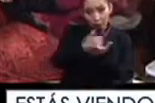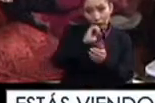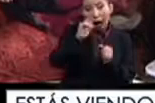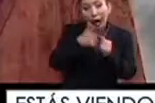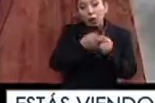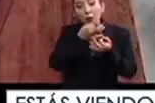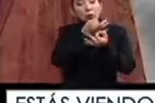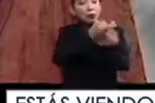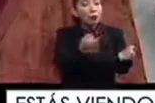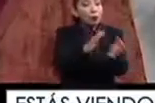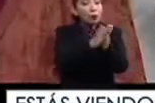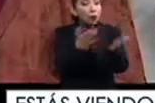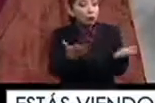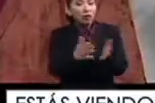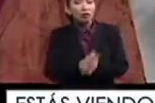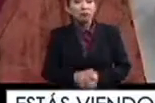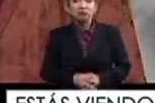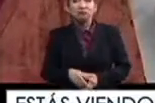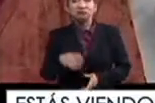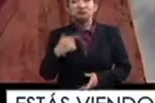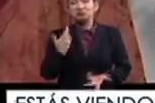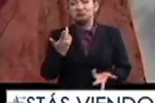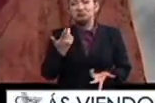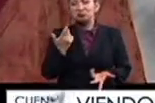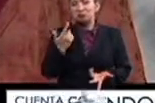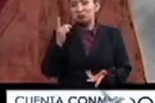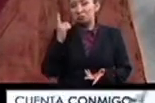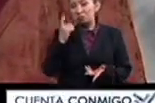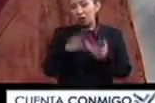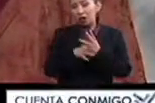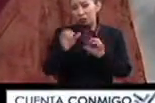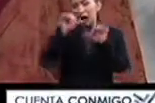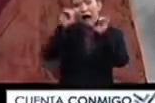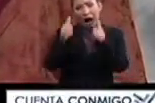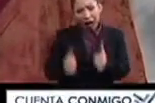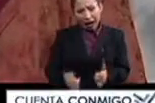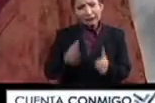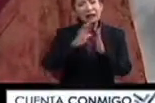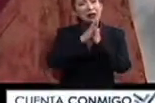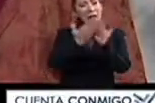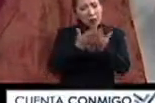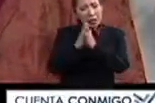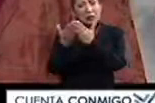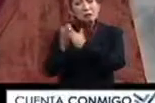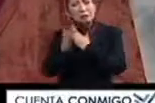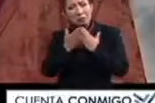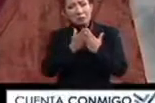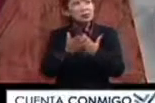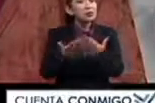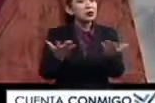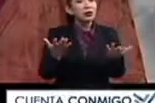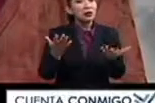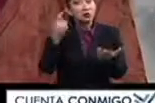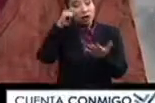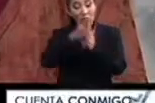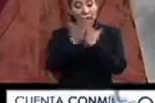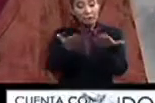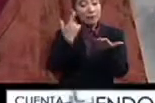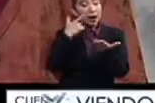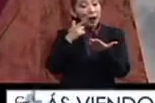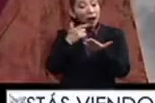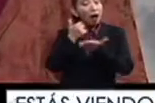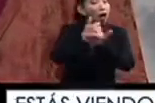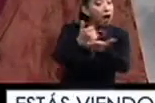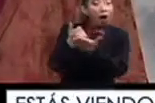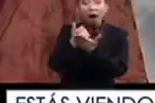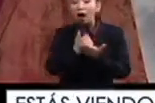también? Yo creo que es fundamental el arte y la literatura. No creo en la literatura